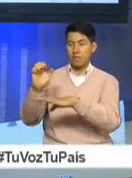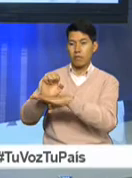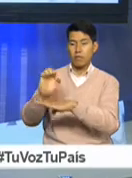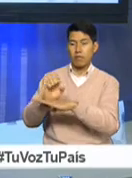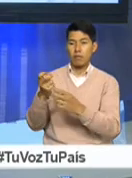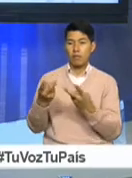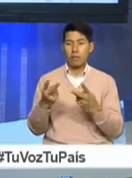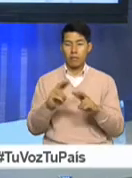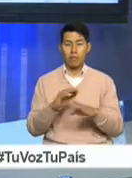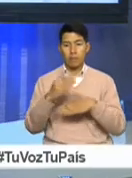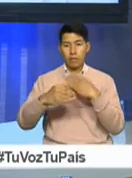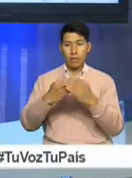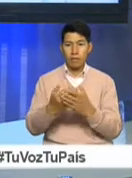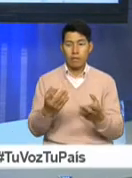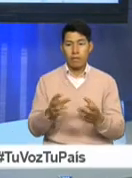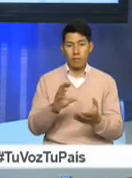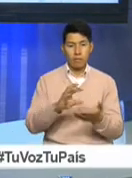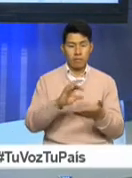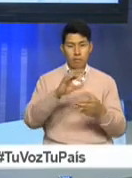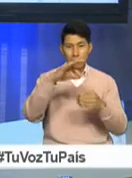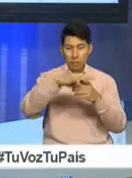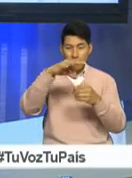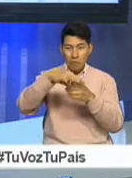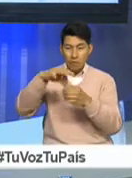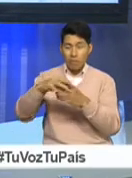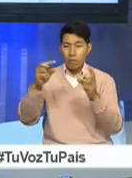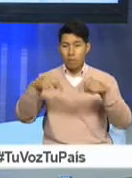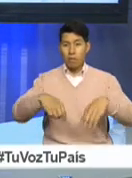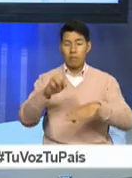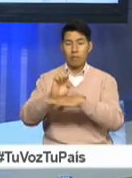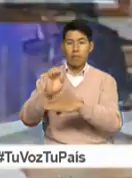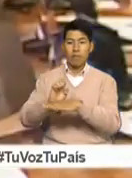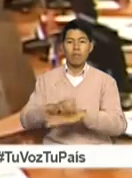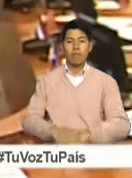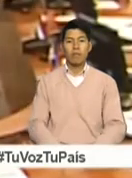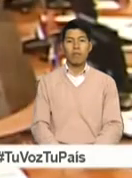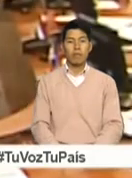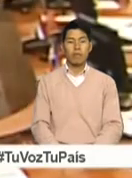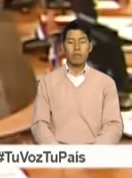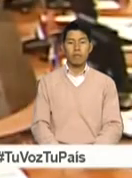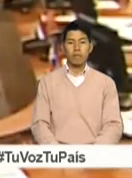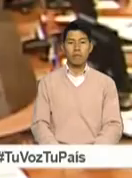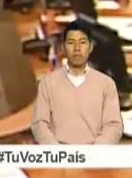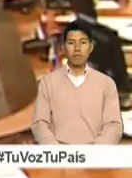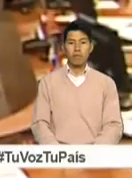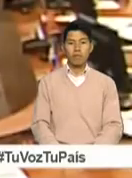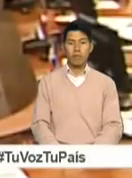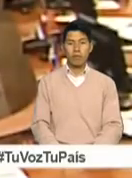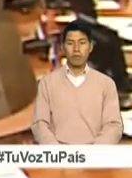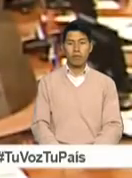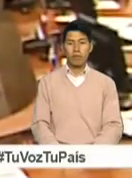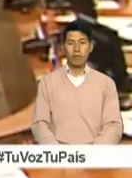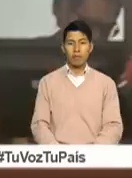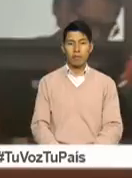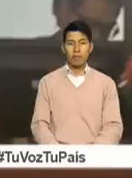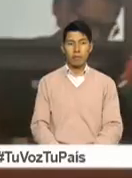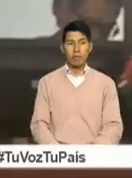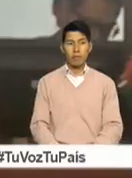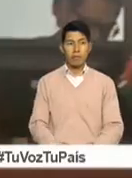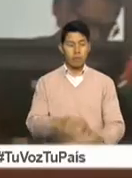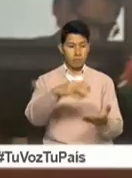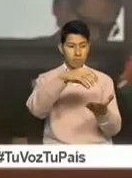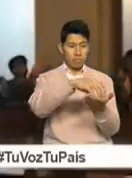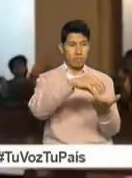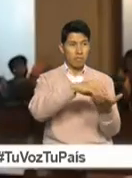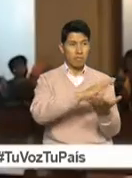electoral sobre las elecciones generales desarrolladas en el país el consejo permanente de la organización de